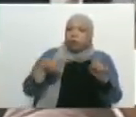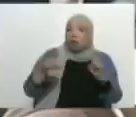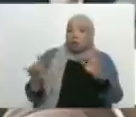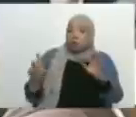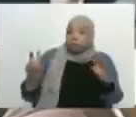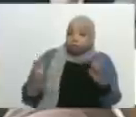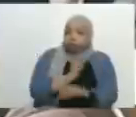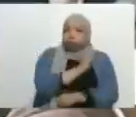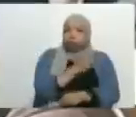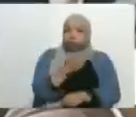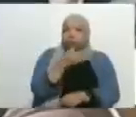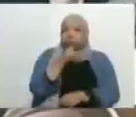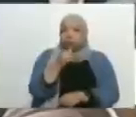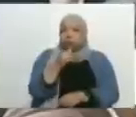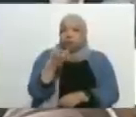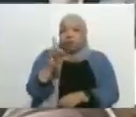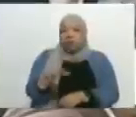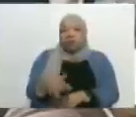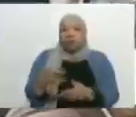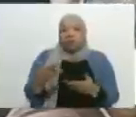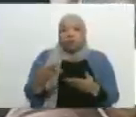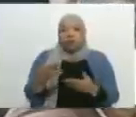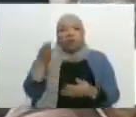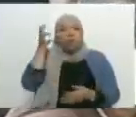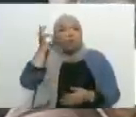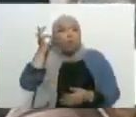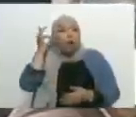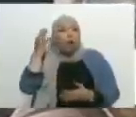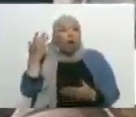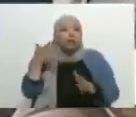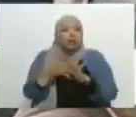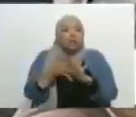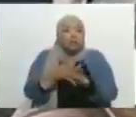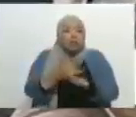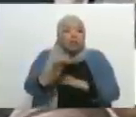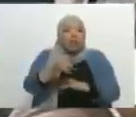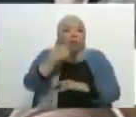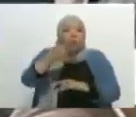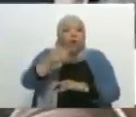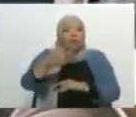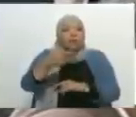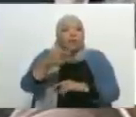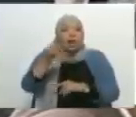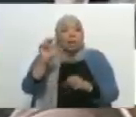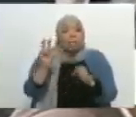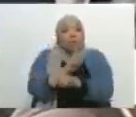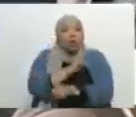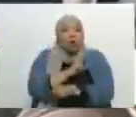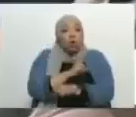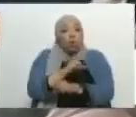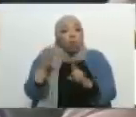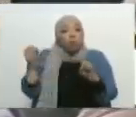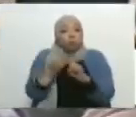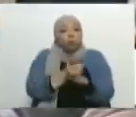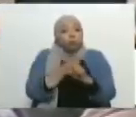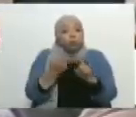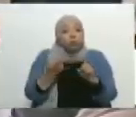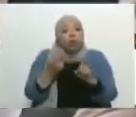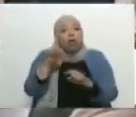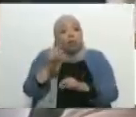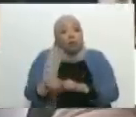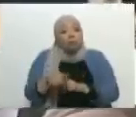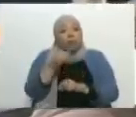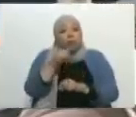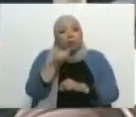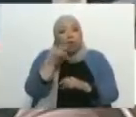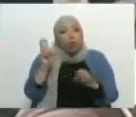solo el concepto general de violencia basada en género, violencia política, pero no solo violencia política,